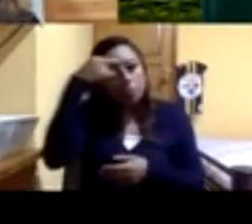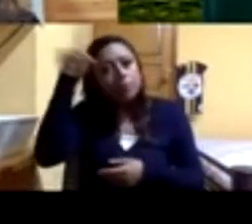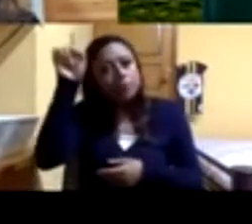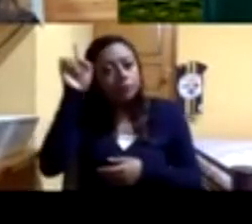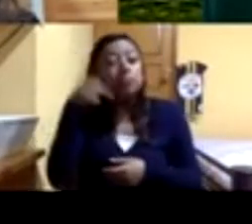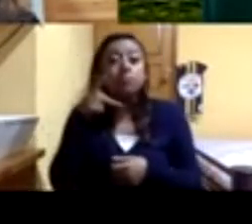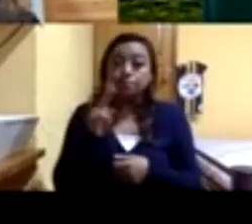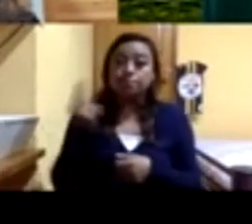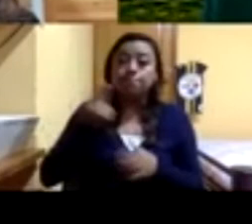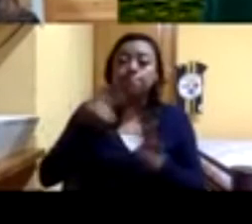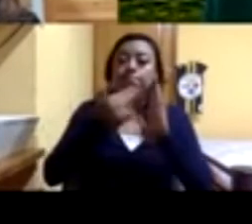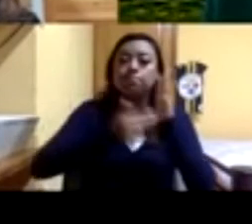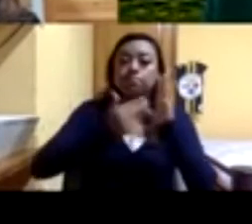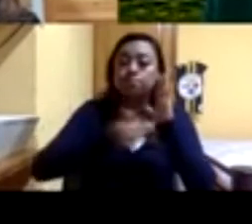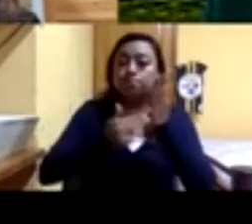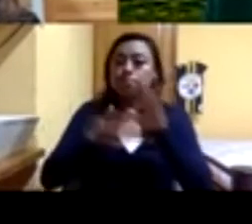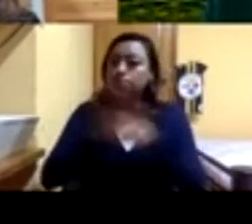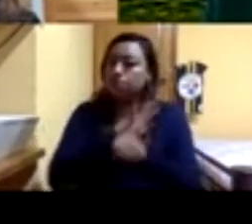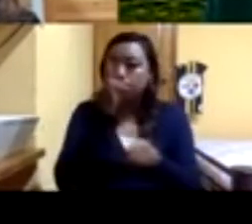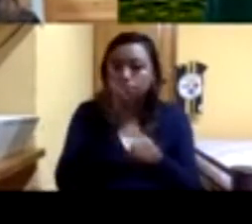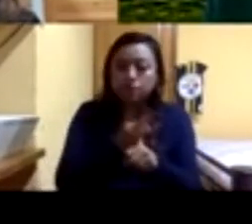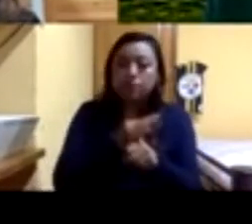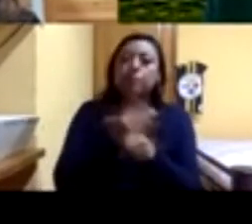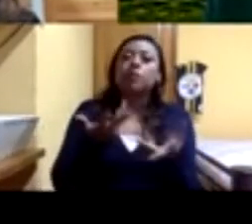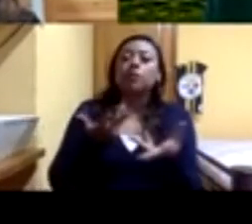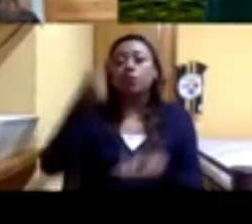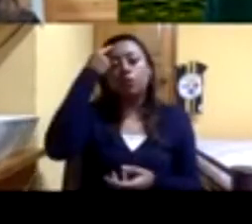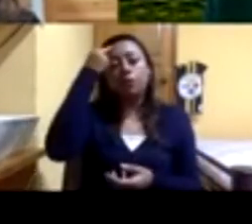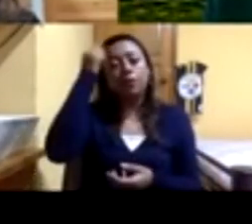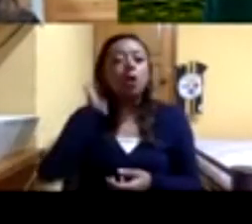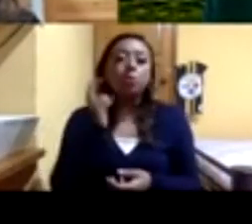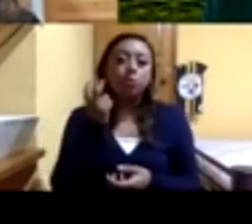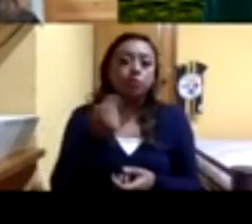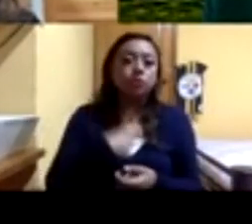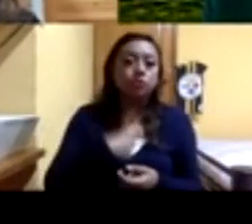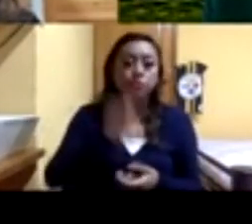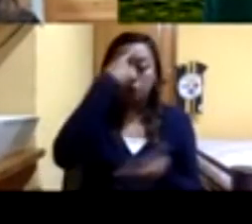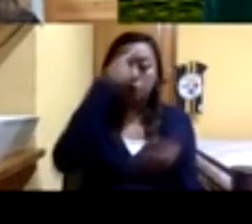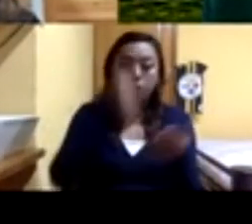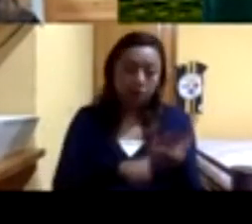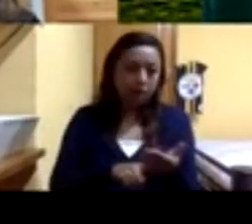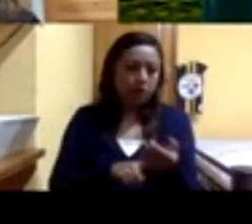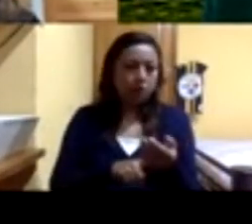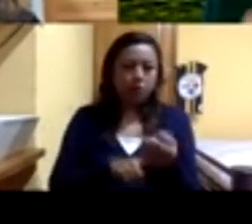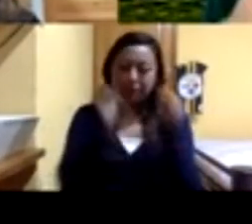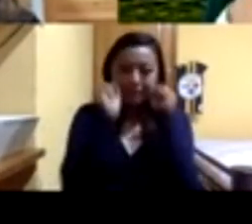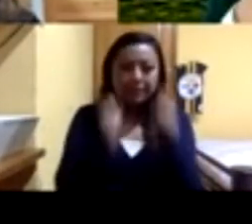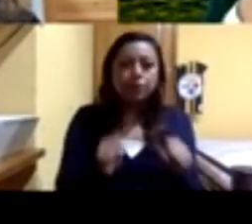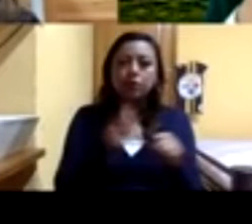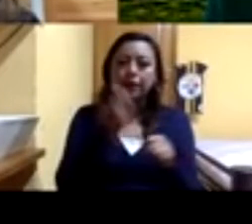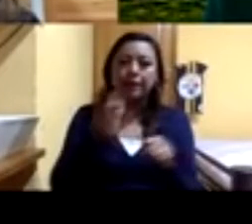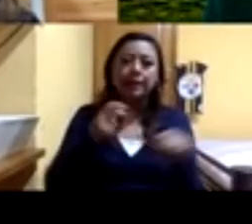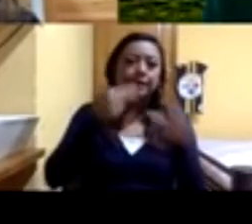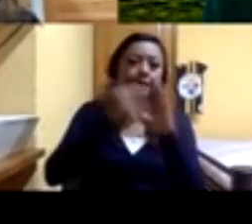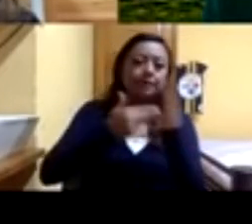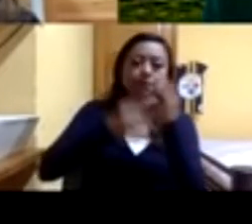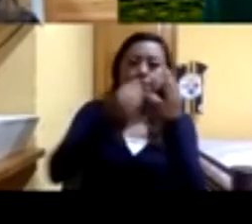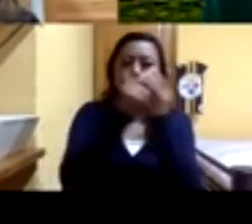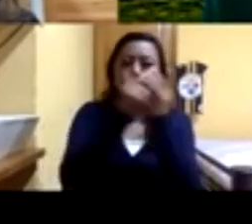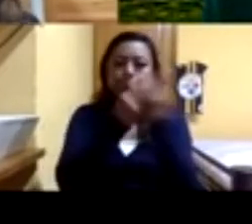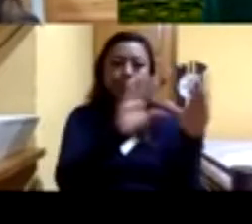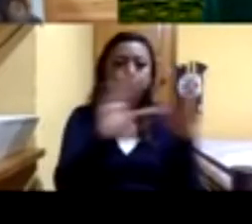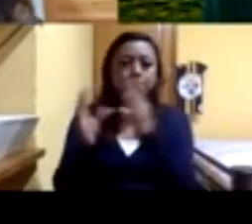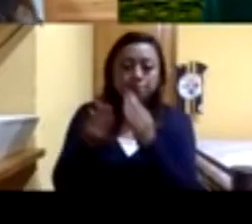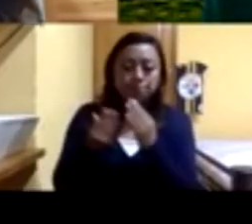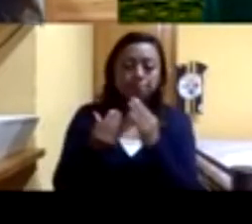herramientas necesarias y estoy absolutamente convencido que este taller nos dará esa pauta. Por supuesto que